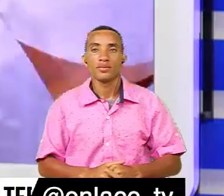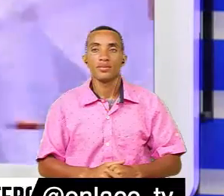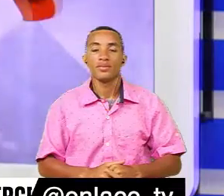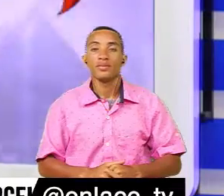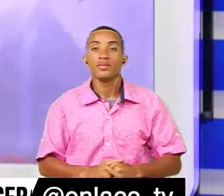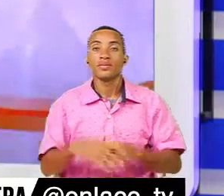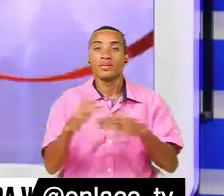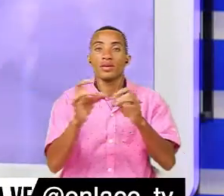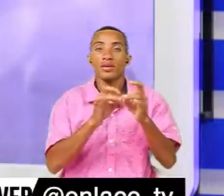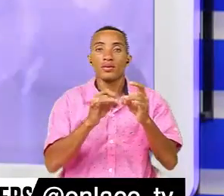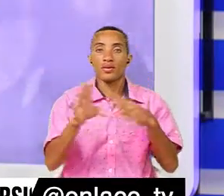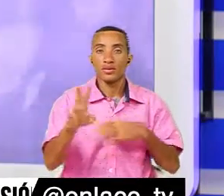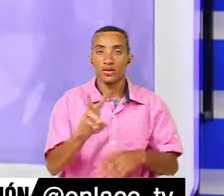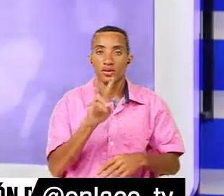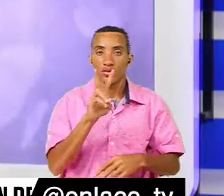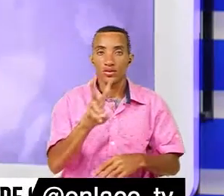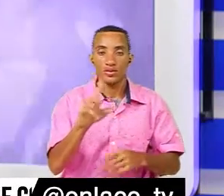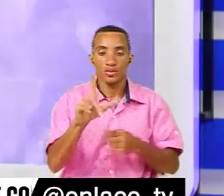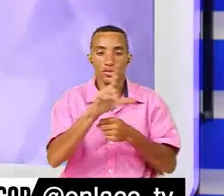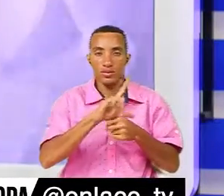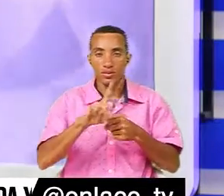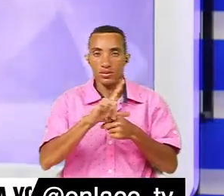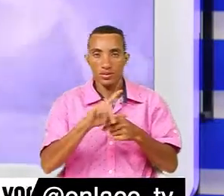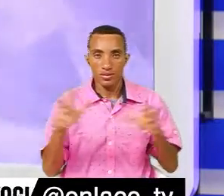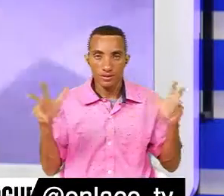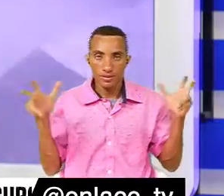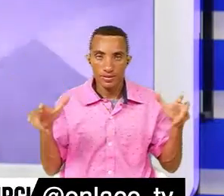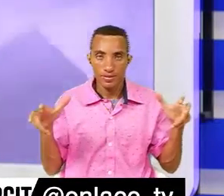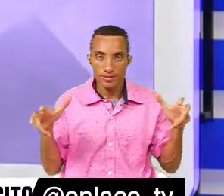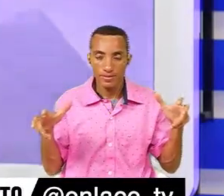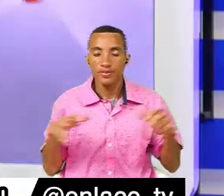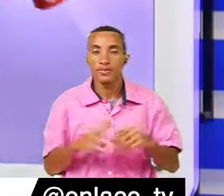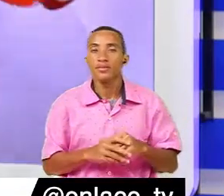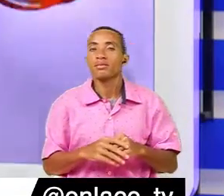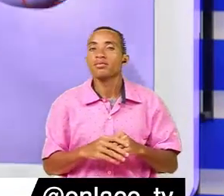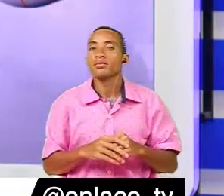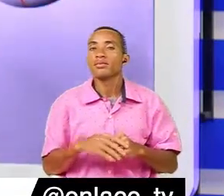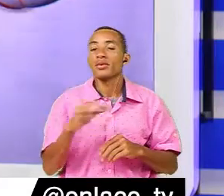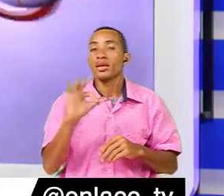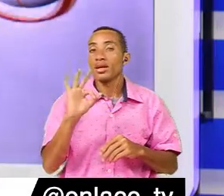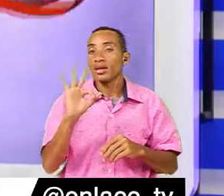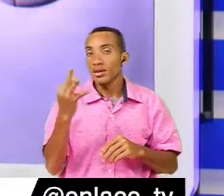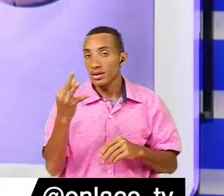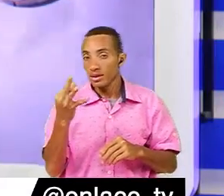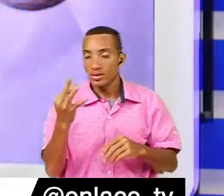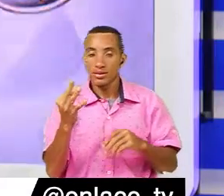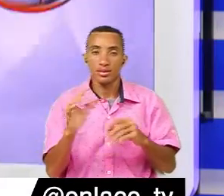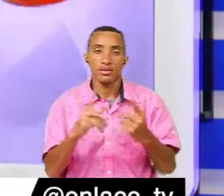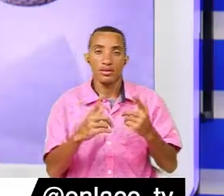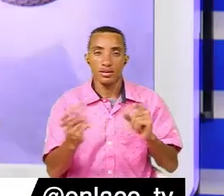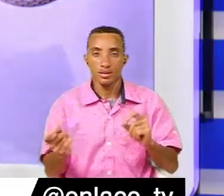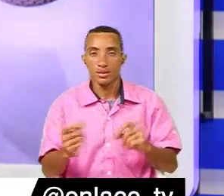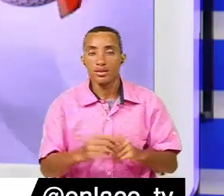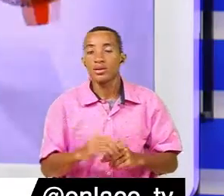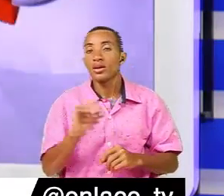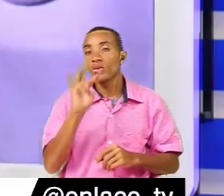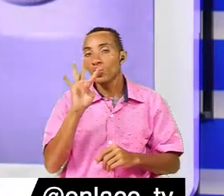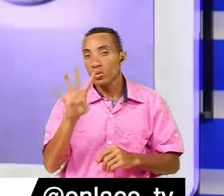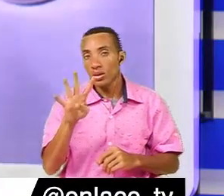fecha número 2 de la Liga Águila del fútbol de nuestro país. Ya está lista la tercera y hoy salió la cuarta del fútbol